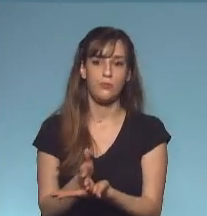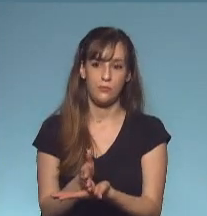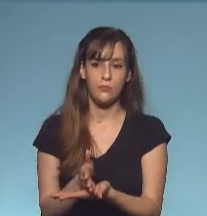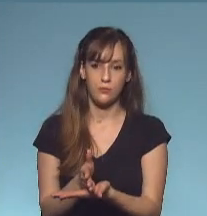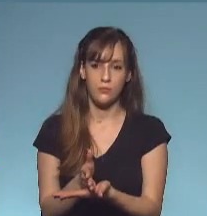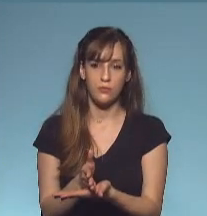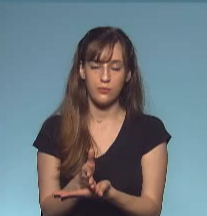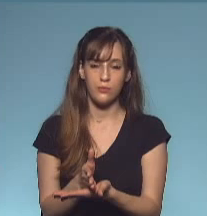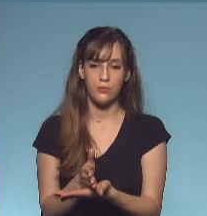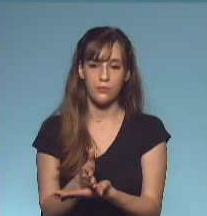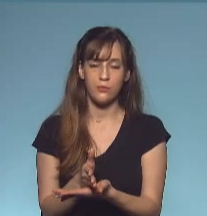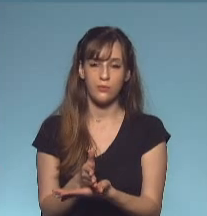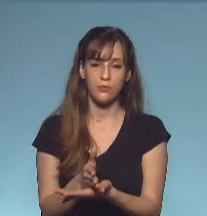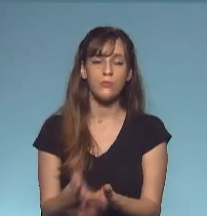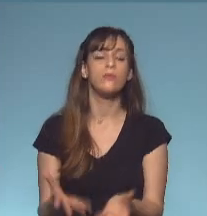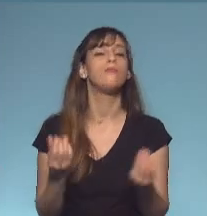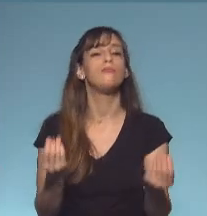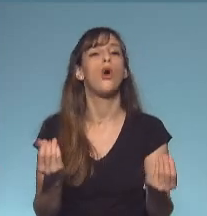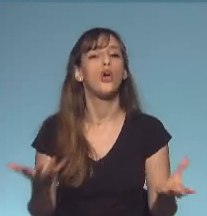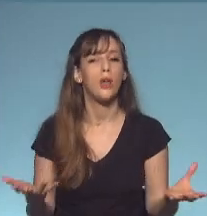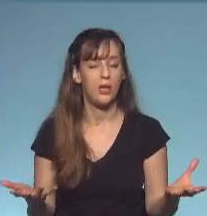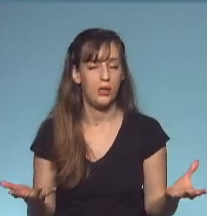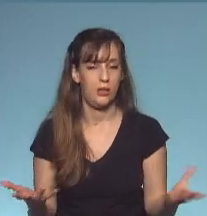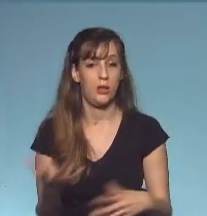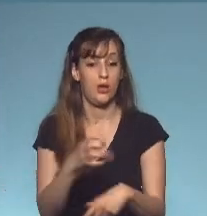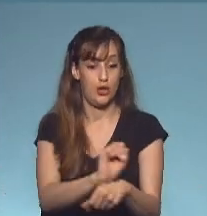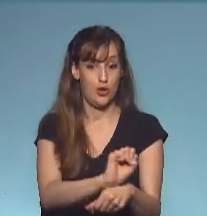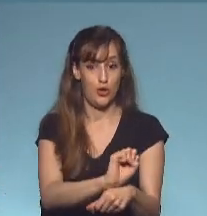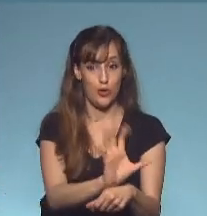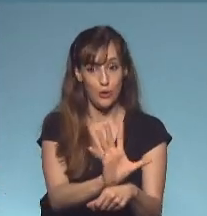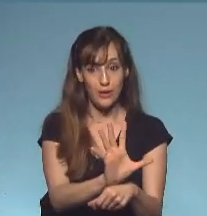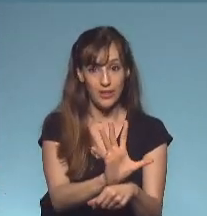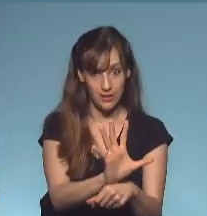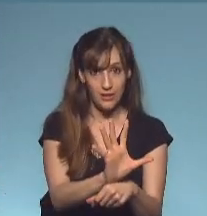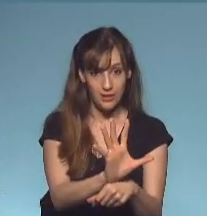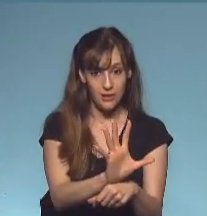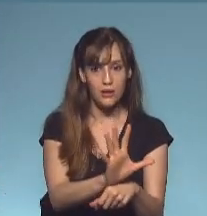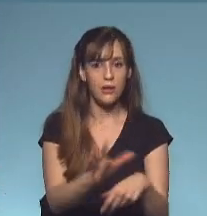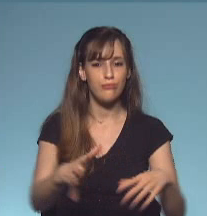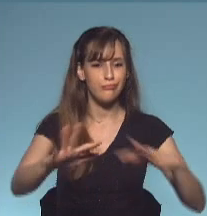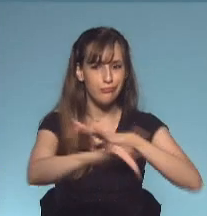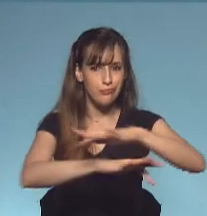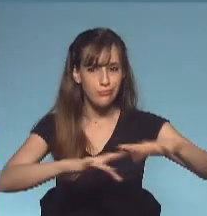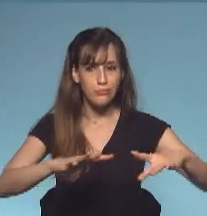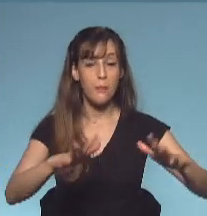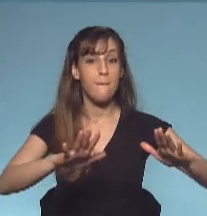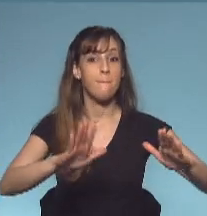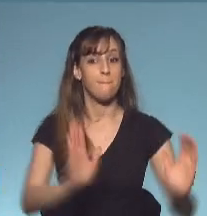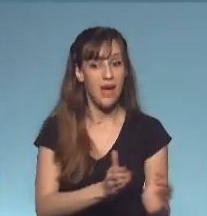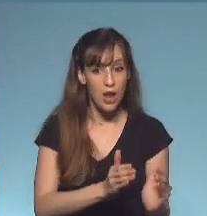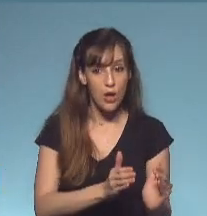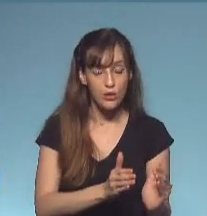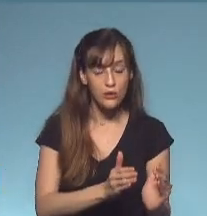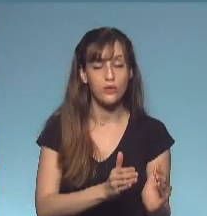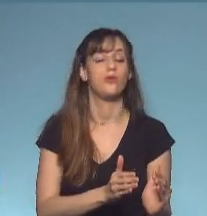porque para el coronavirus, para evitar los contagios, lo que teníamos antes como